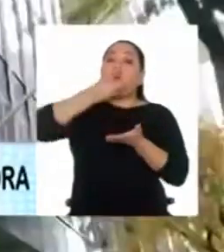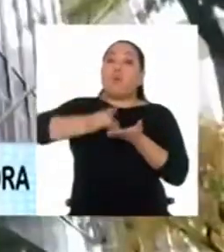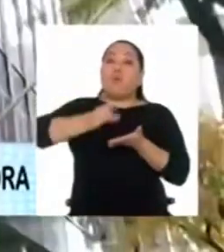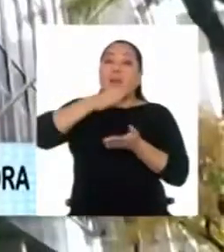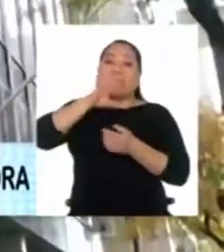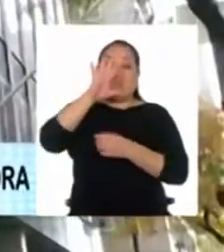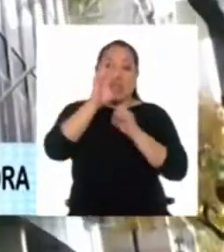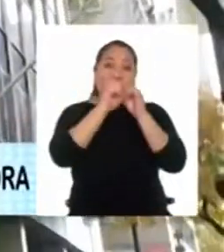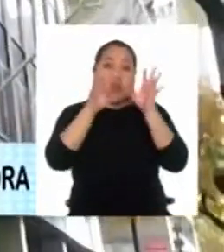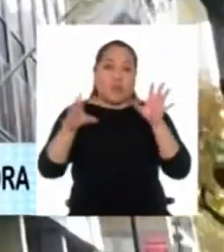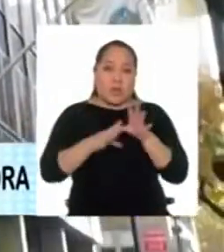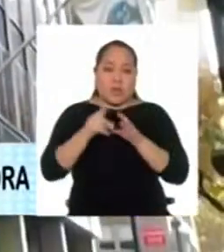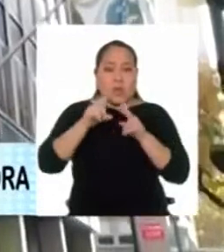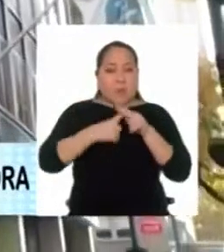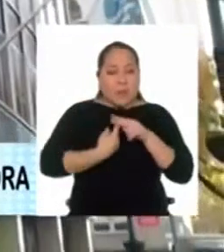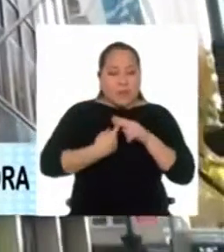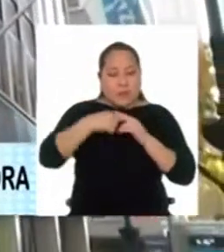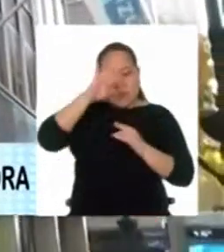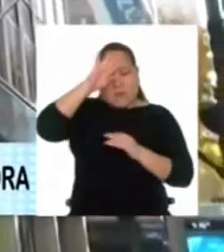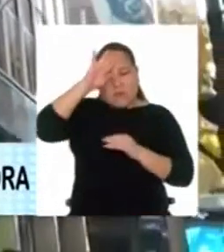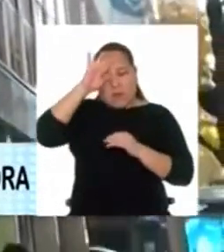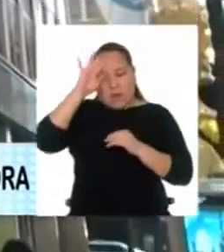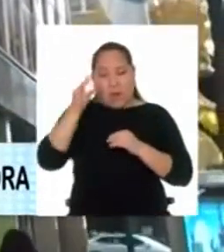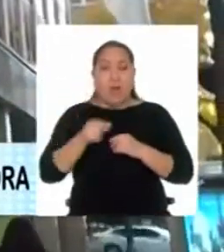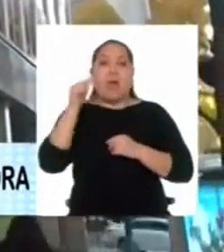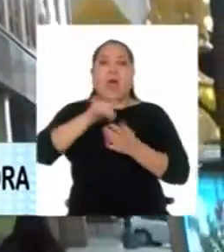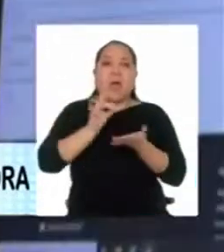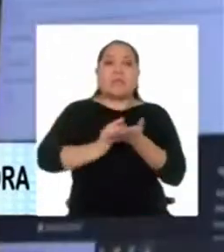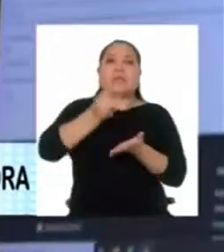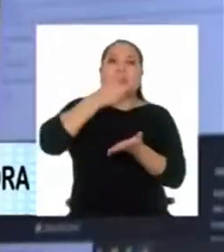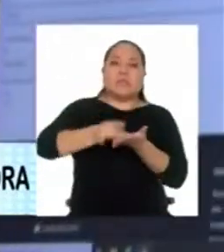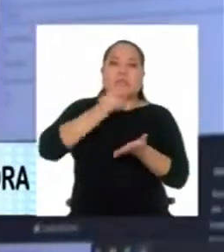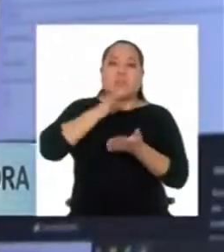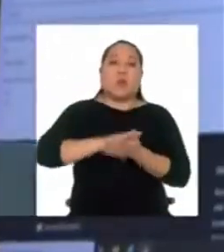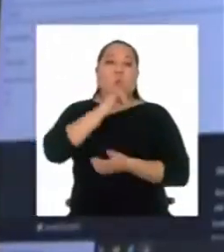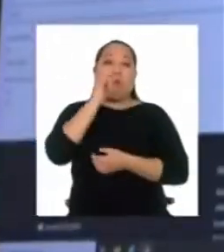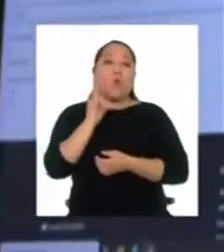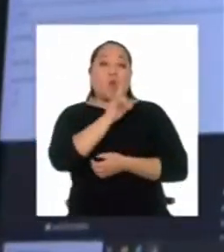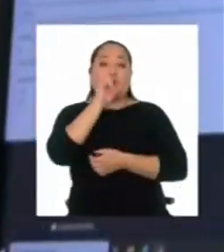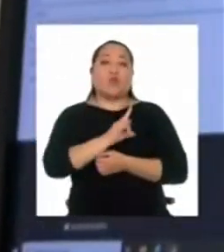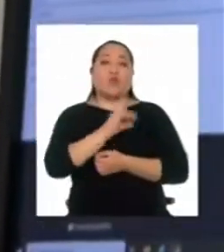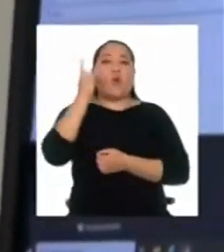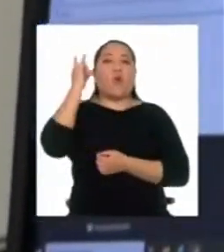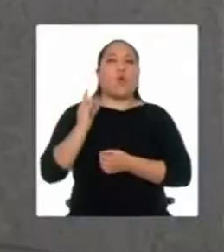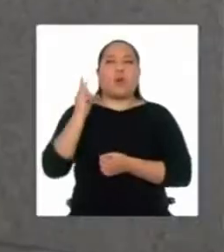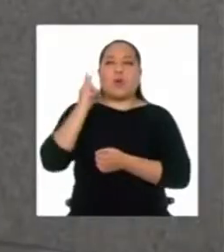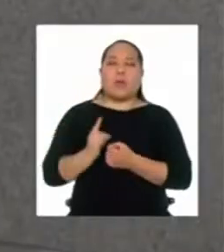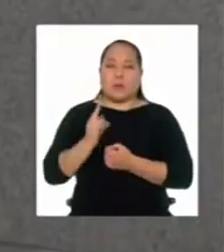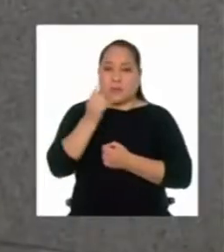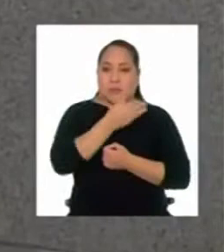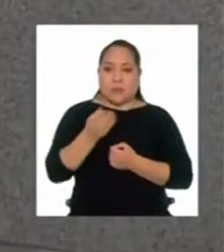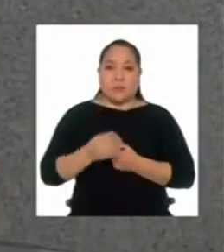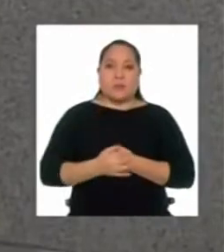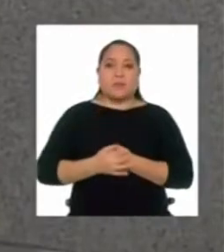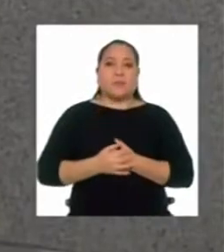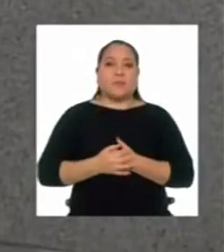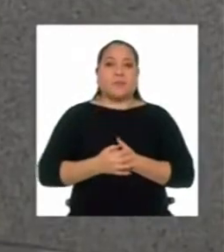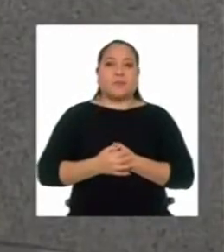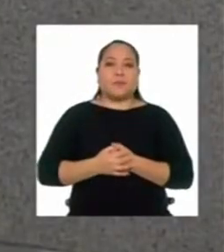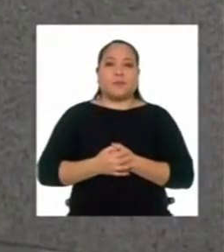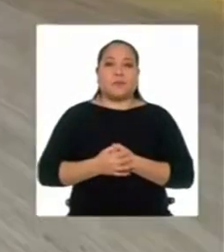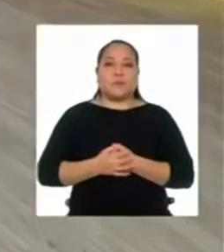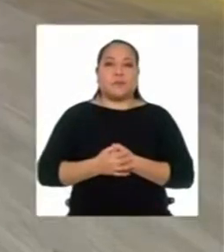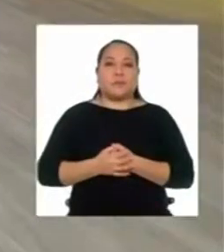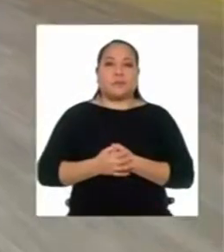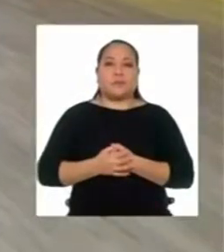síntomas. Pfizer espera obtener la autorización de uso de emergencia por parte de la Agencia de Alimentos y Medicamentos.